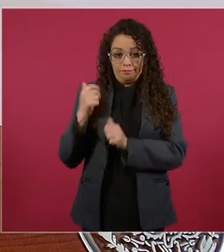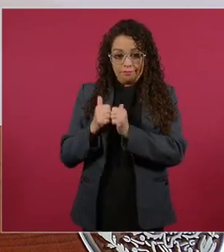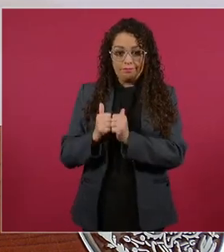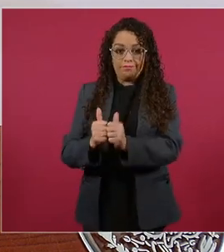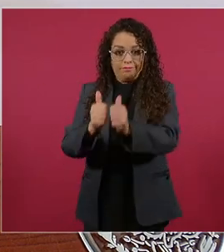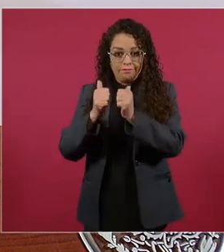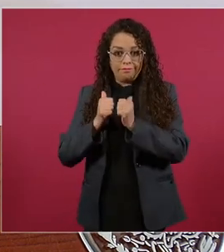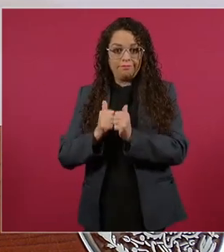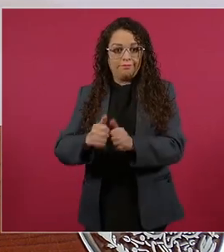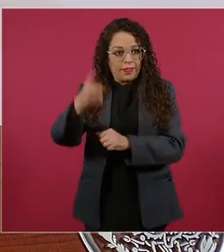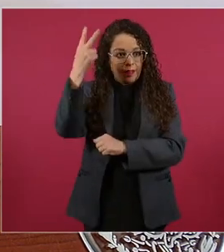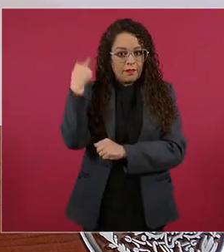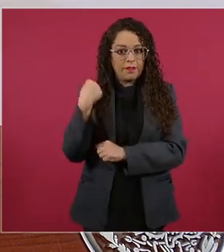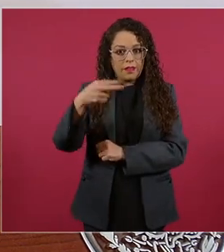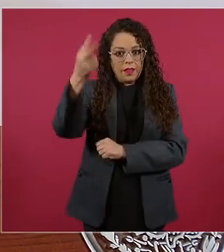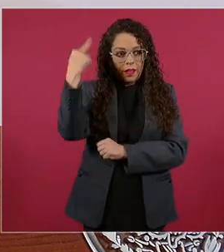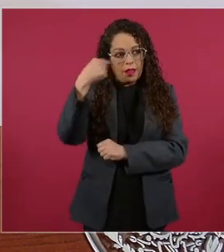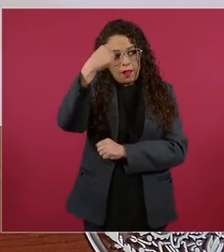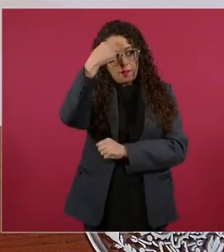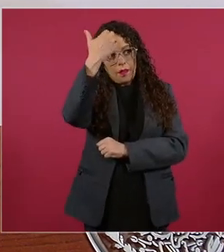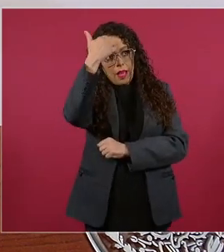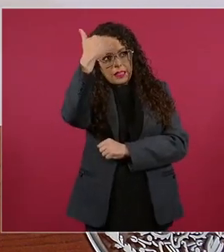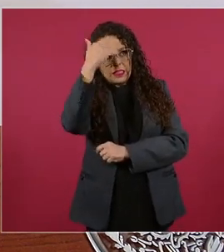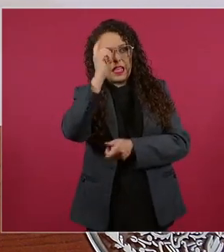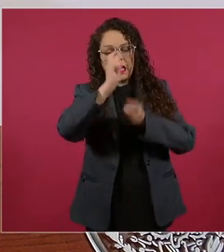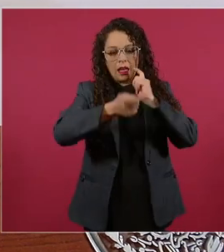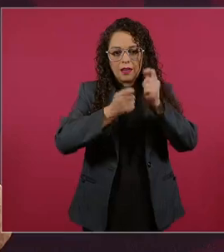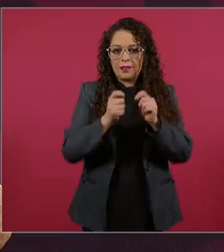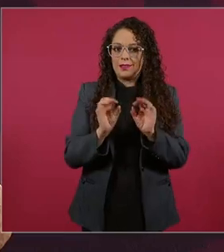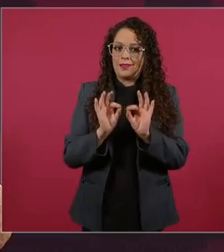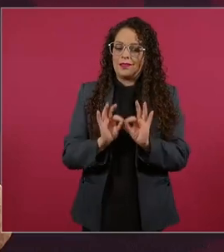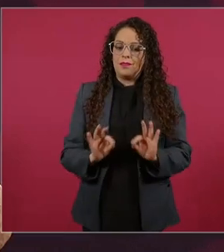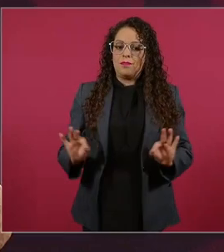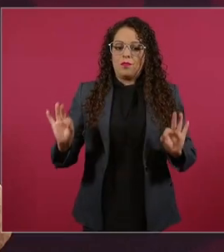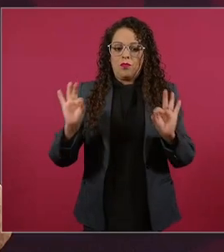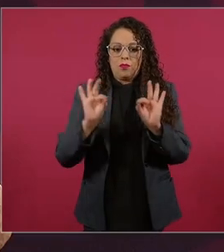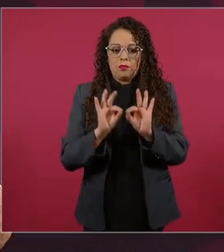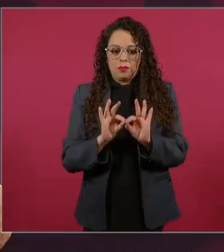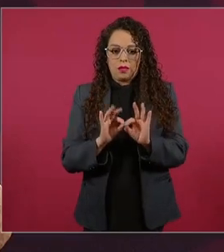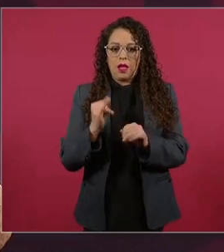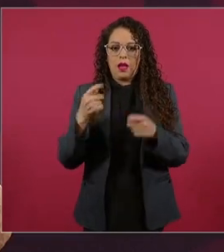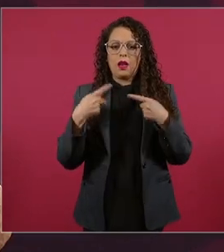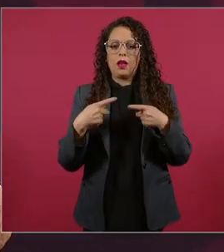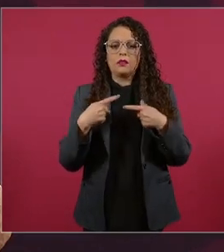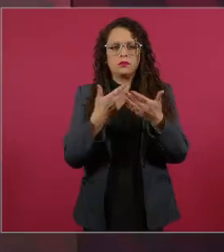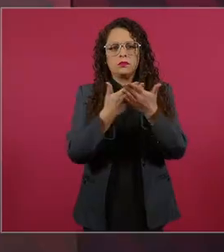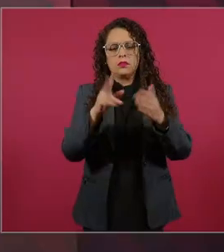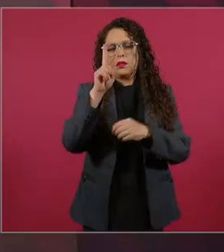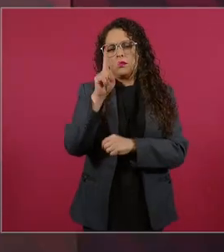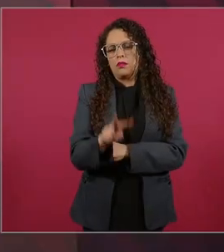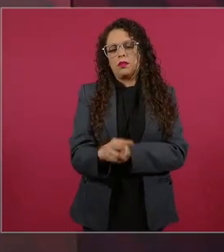gente también, agradecerle mucho, ¿no? Porque muy cariñosa,